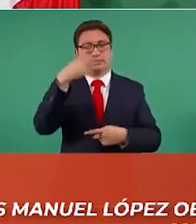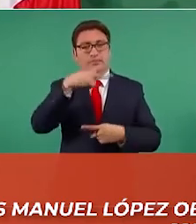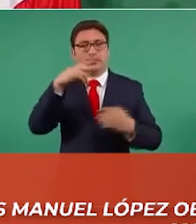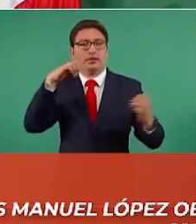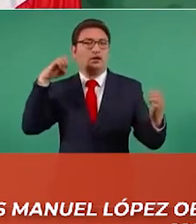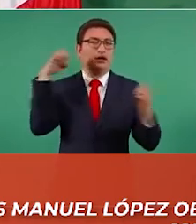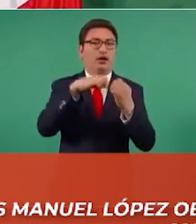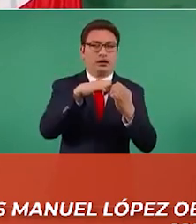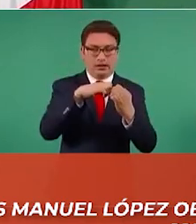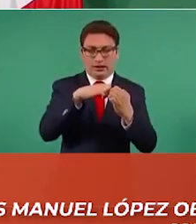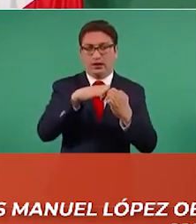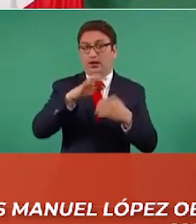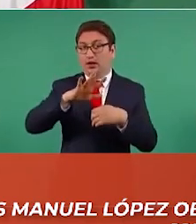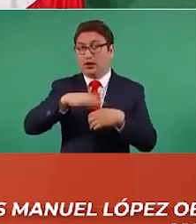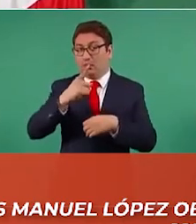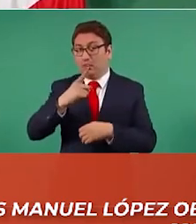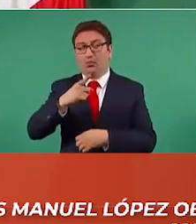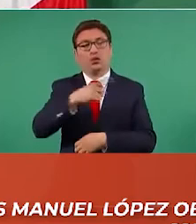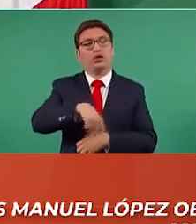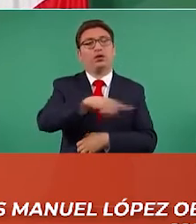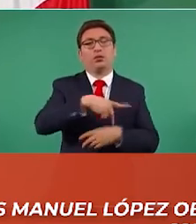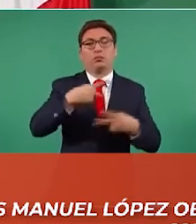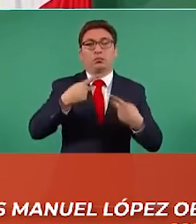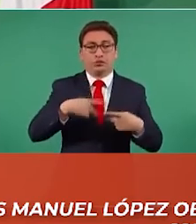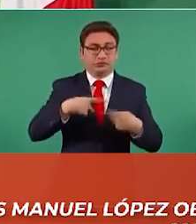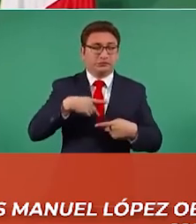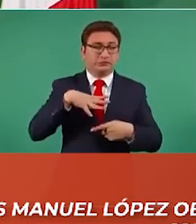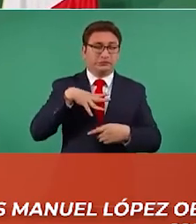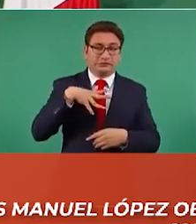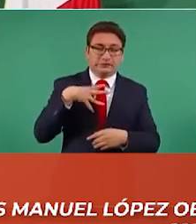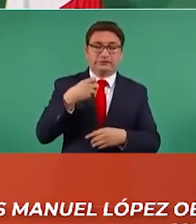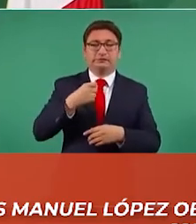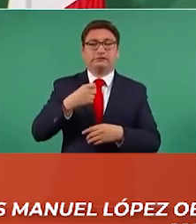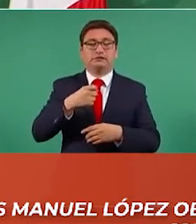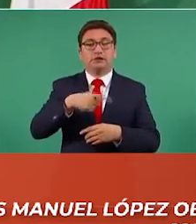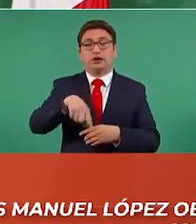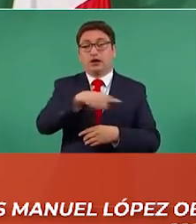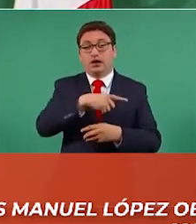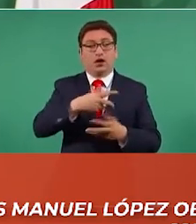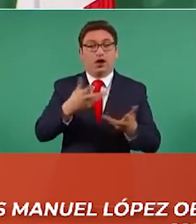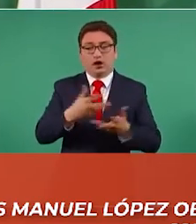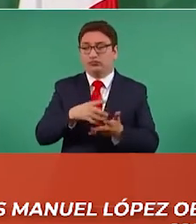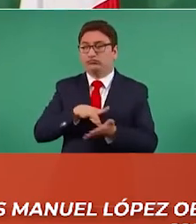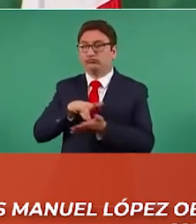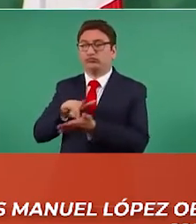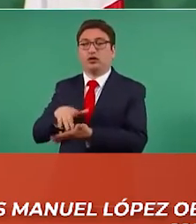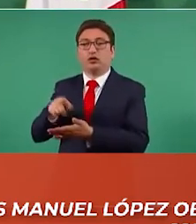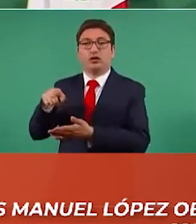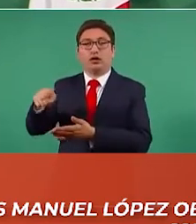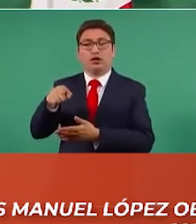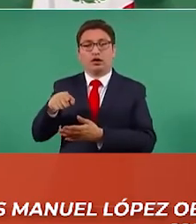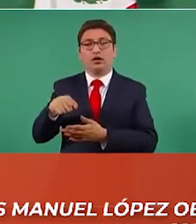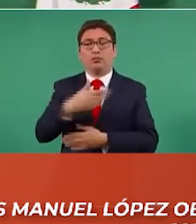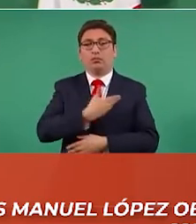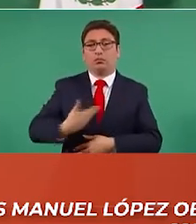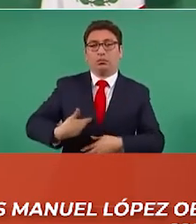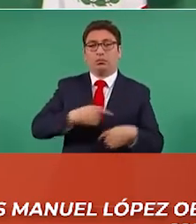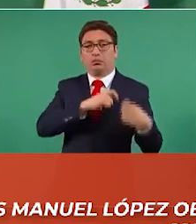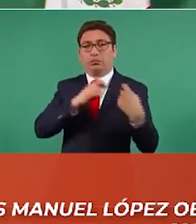Porque con el esfuerzo de muchos llegó a la presidencia y se convirtió en un traidor a la